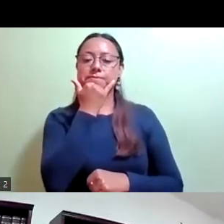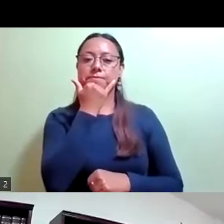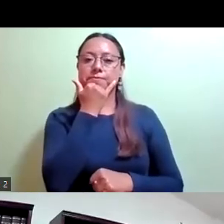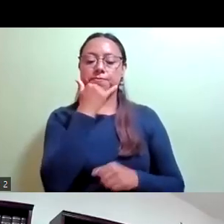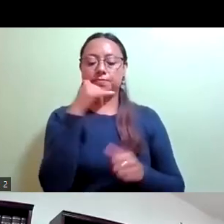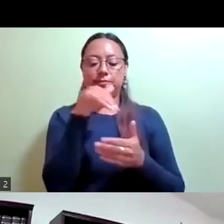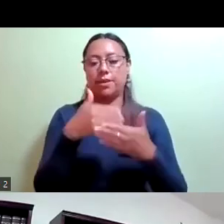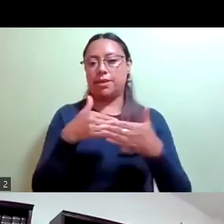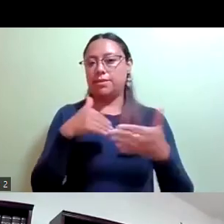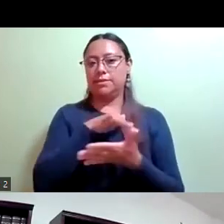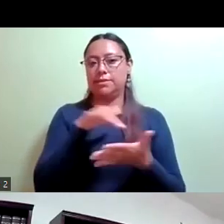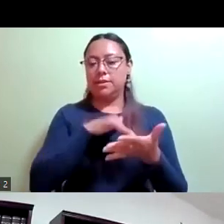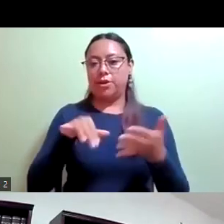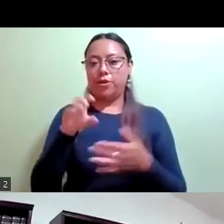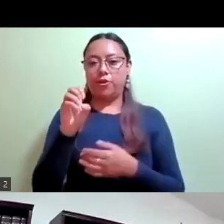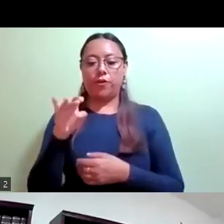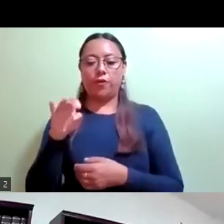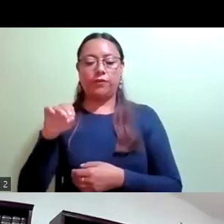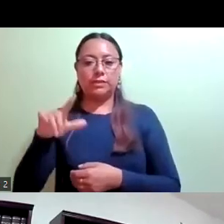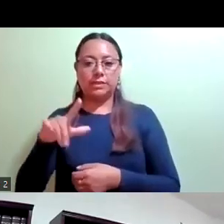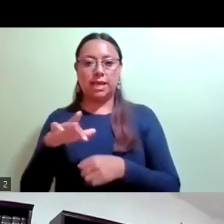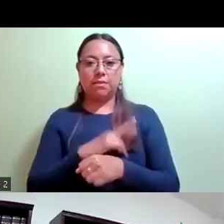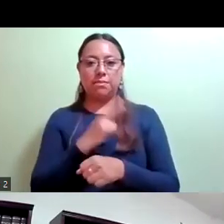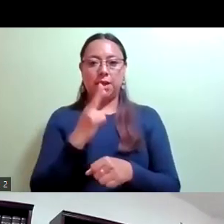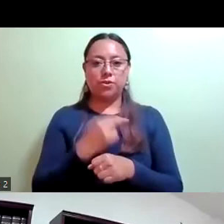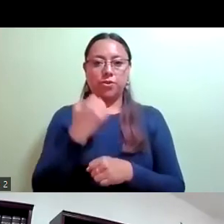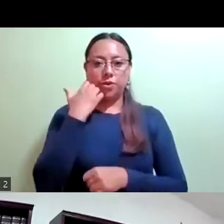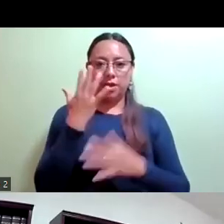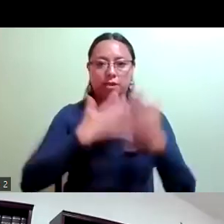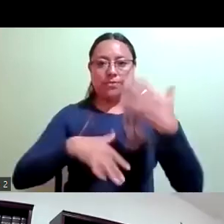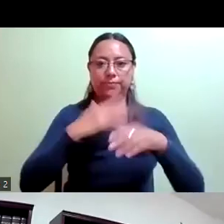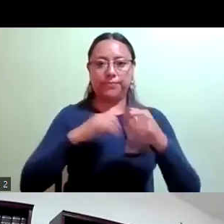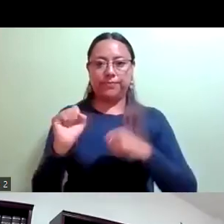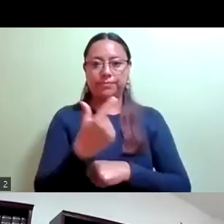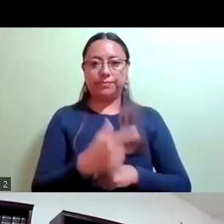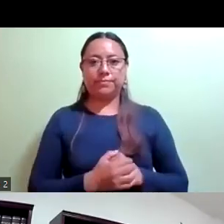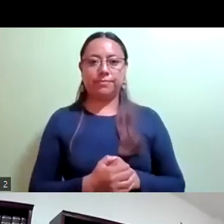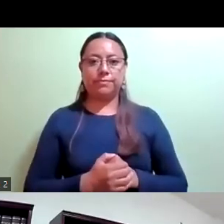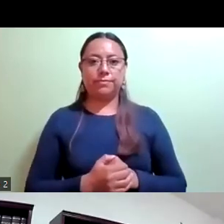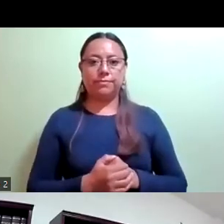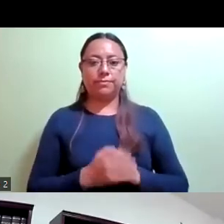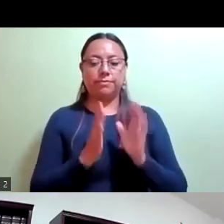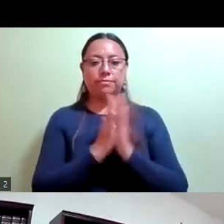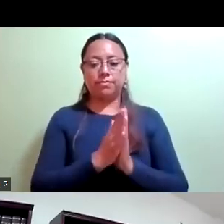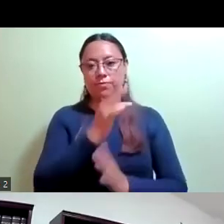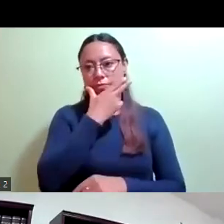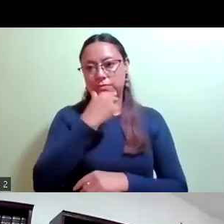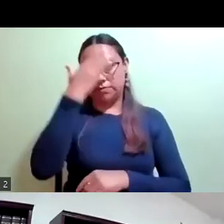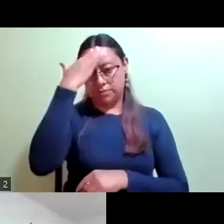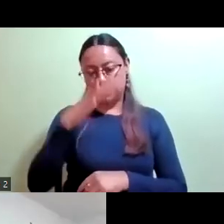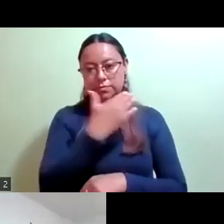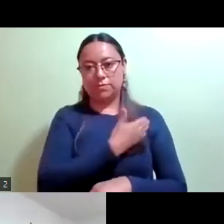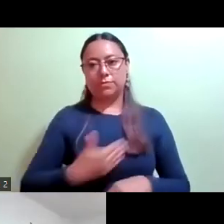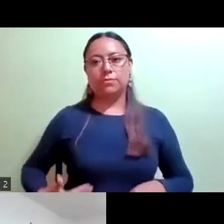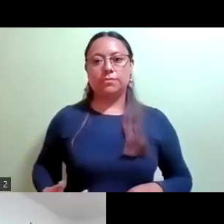leerlos, la oficial mayor quiere tomar la palabra. Quiero tomar la palabra, por favor, señor presidente, con todo respeto.